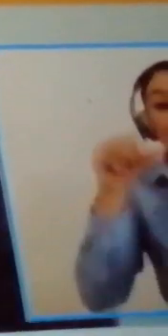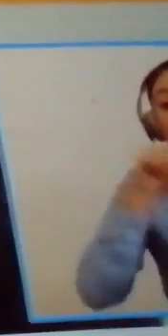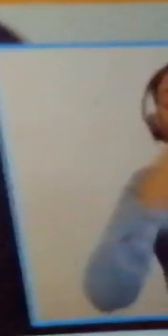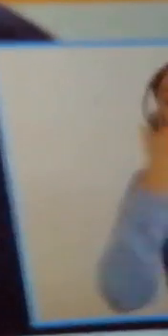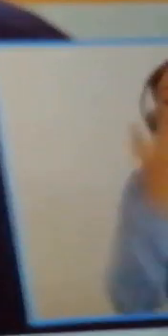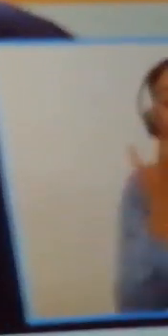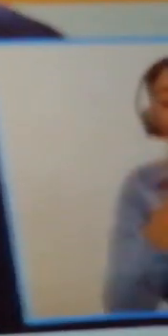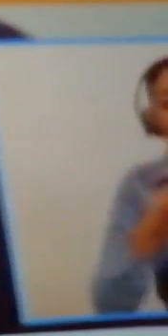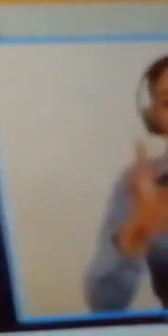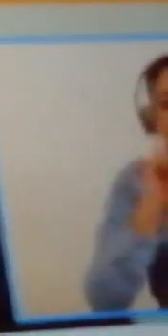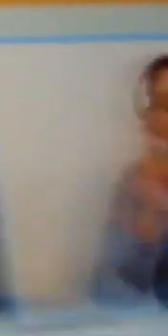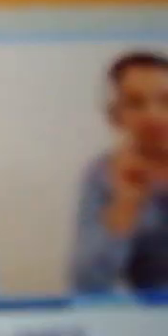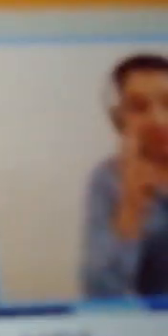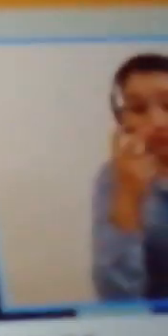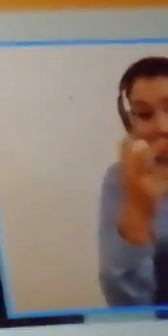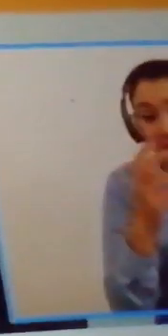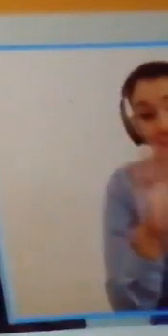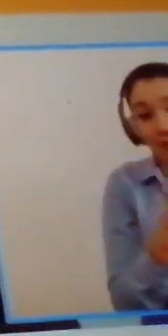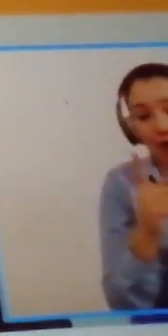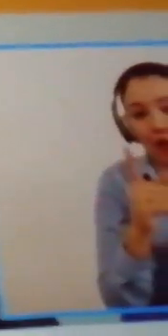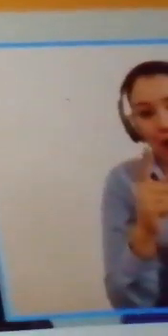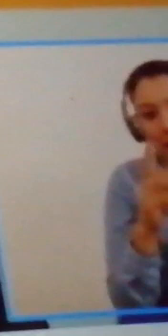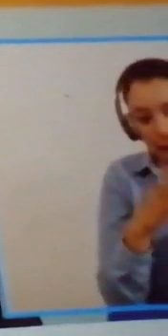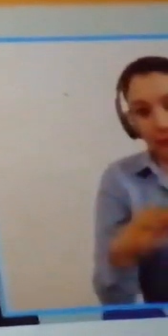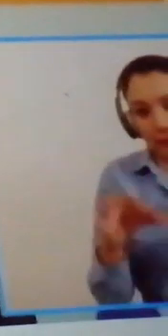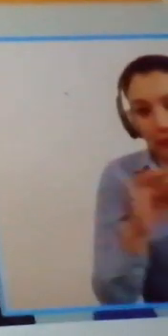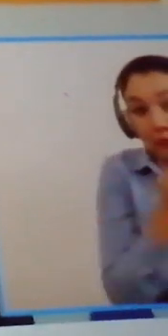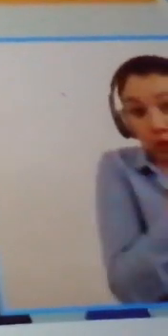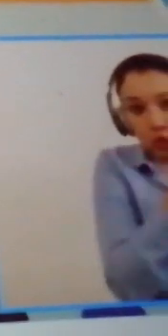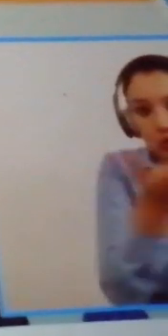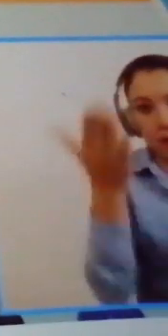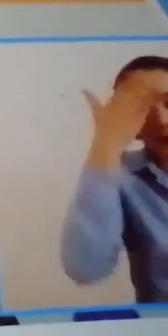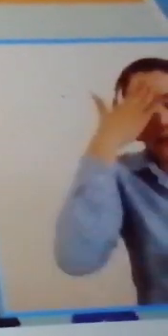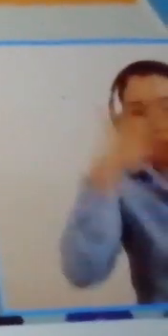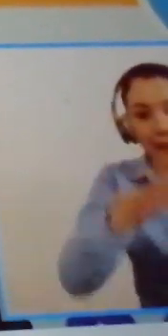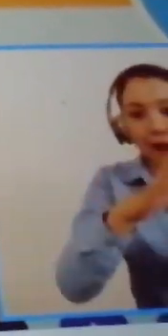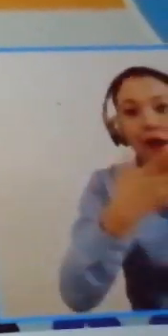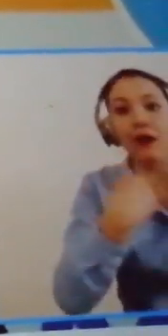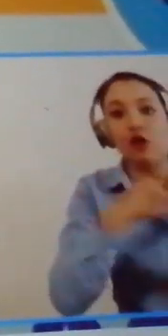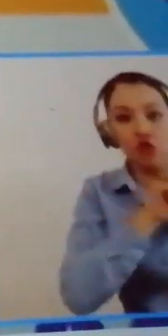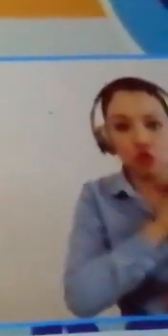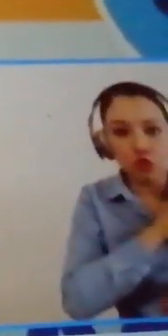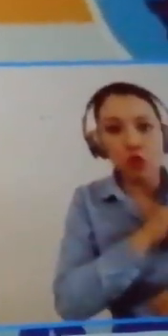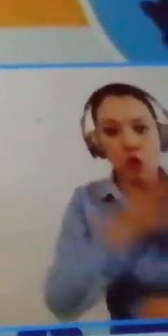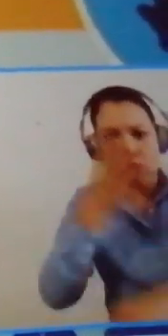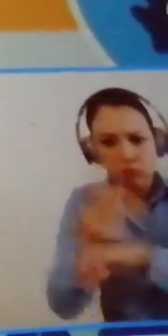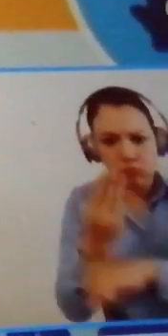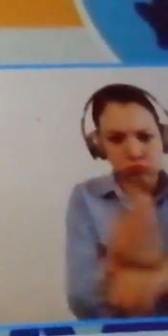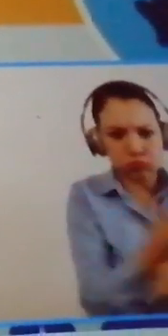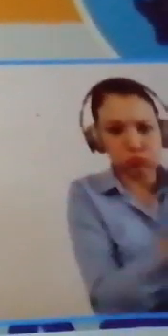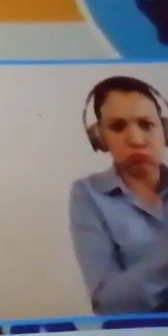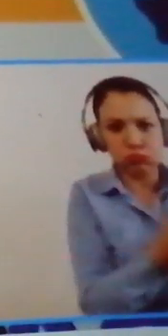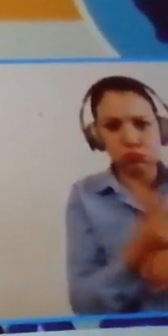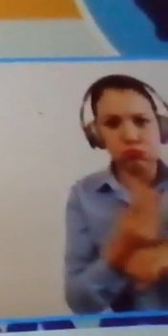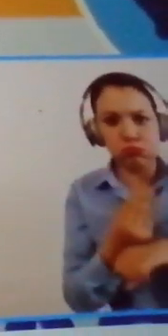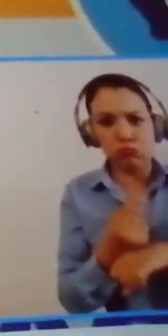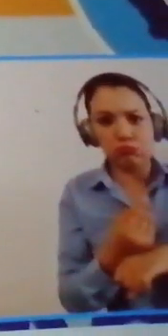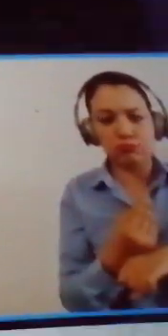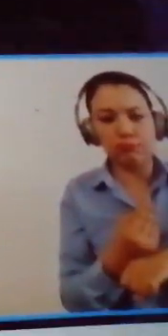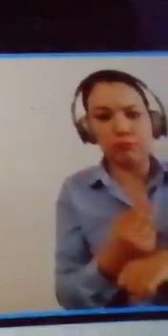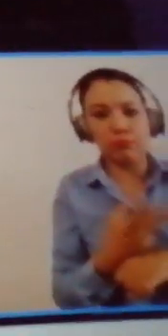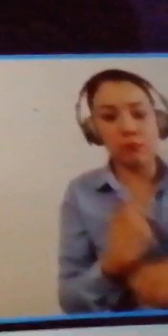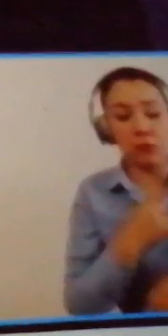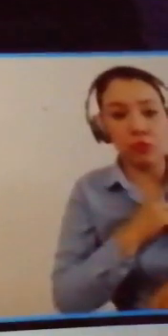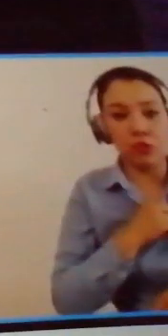importante que sepan que nosotros resolvimos mucho tiempo antes de que conociéramos